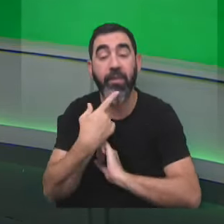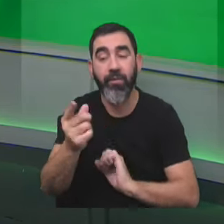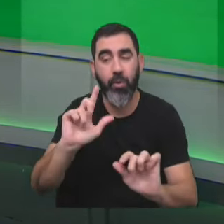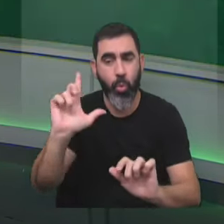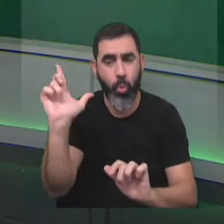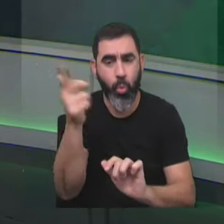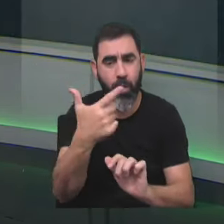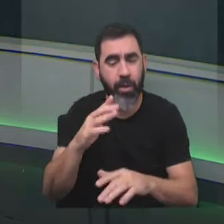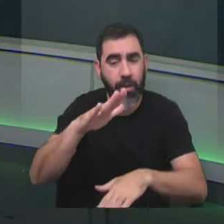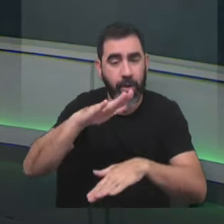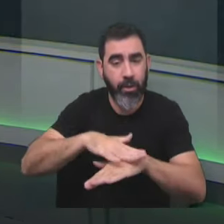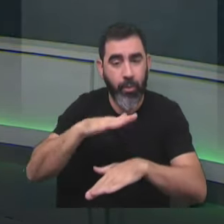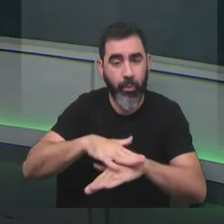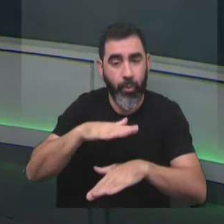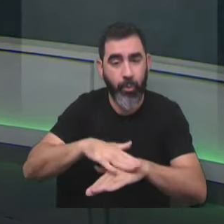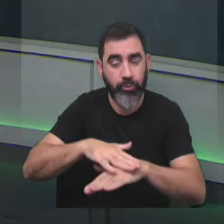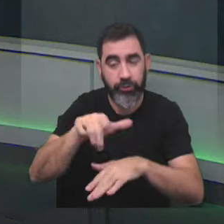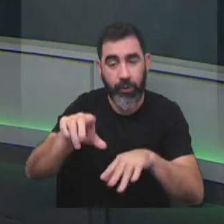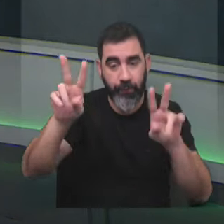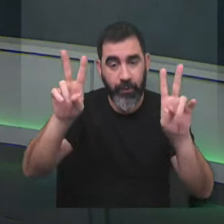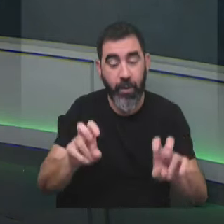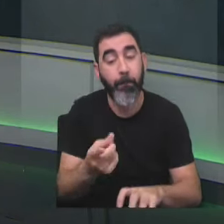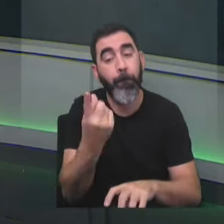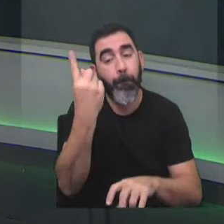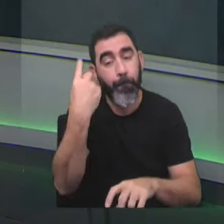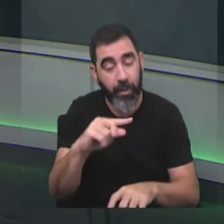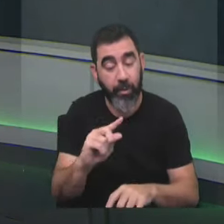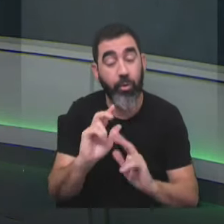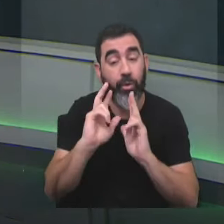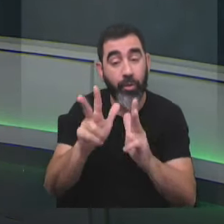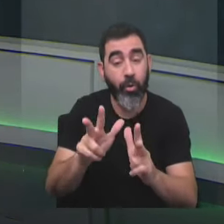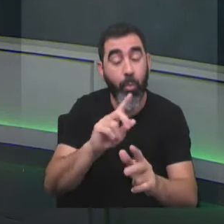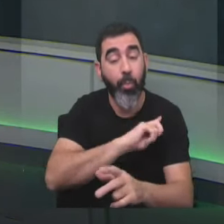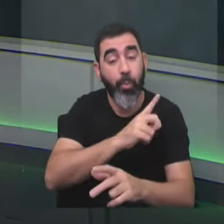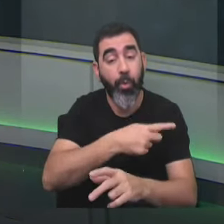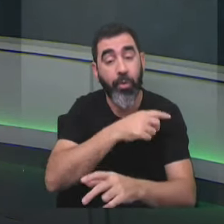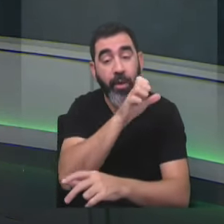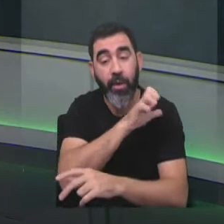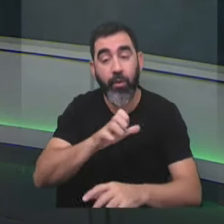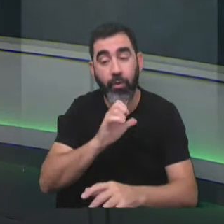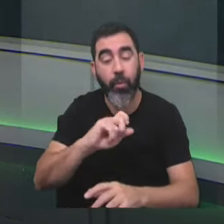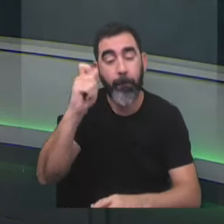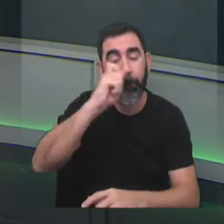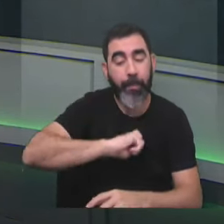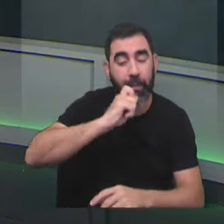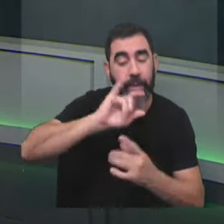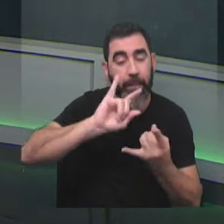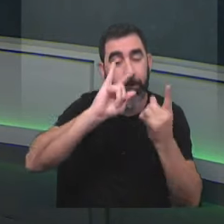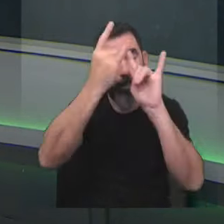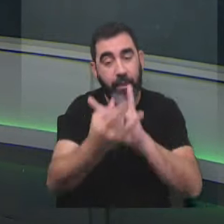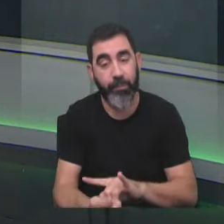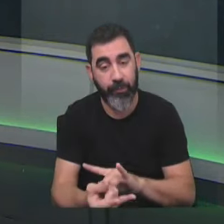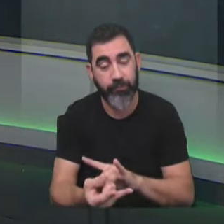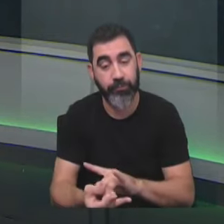no hay responsabilidad penal en ese hecho pero consignó que desde el poder ejecutivo se ocultó información al parlamento